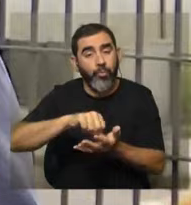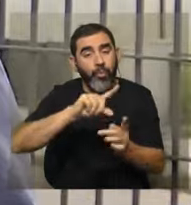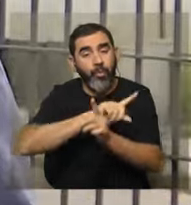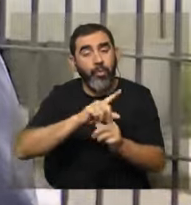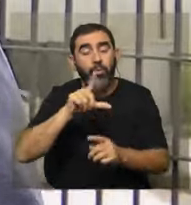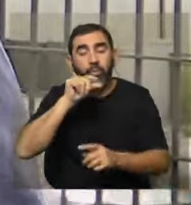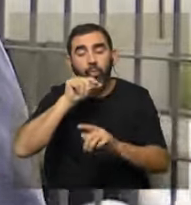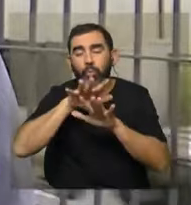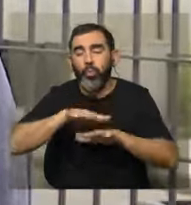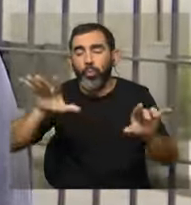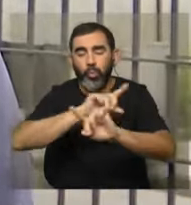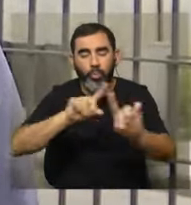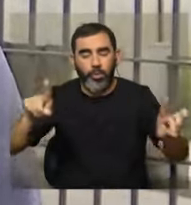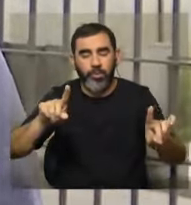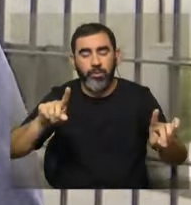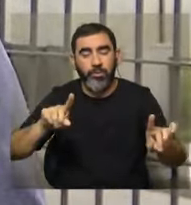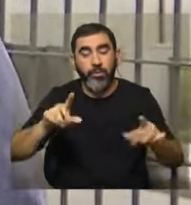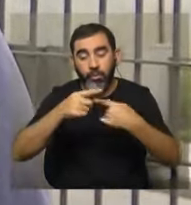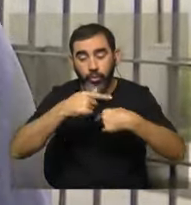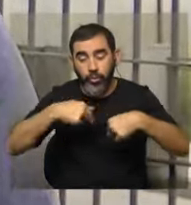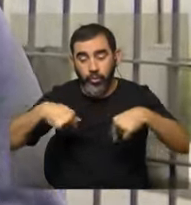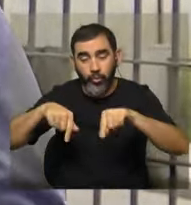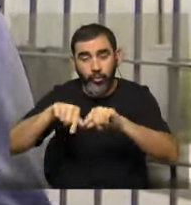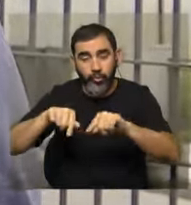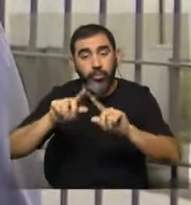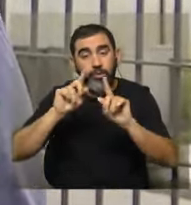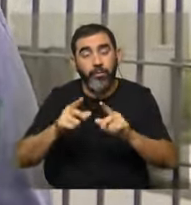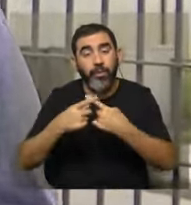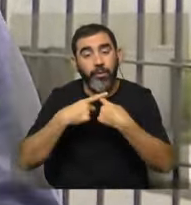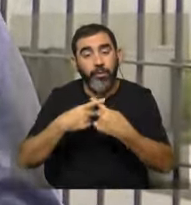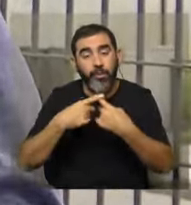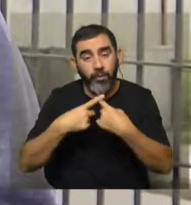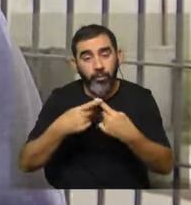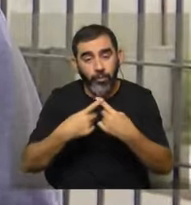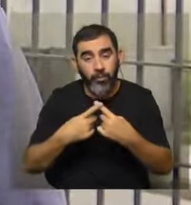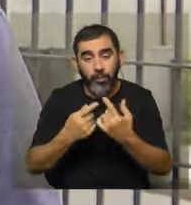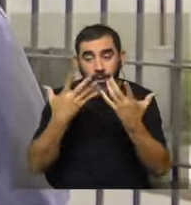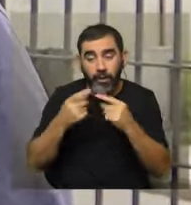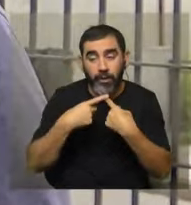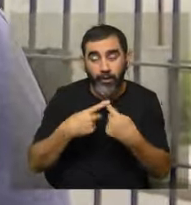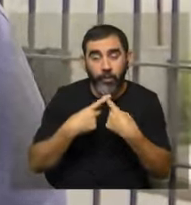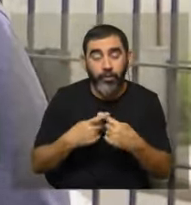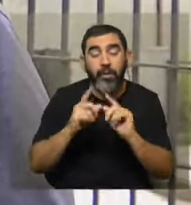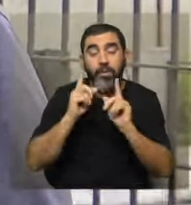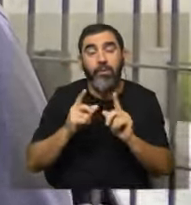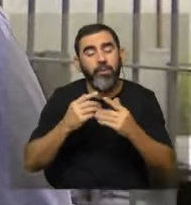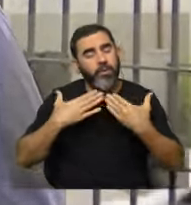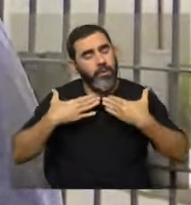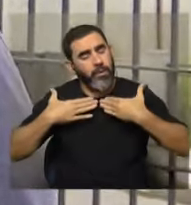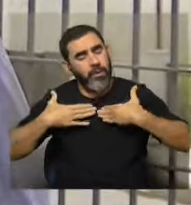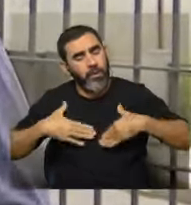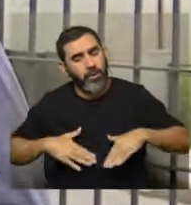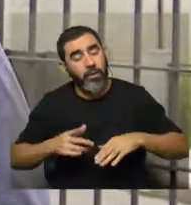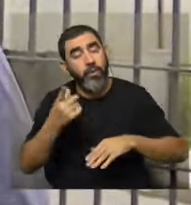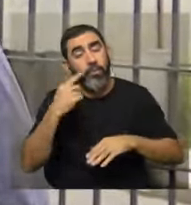cuenta de Twitter no es sino que nosotros lo que tenemos que hacer es hay que discutir Si se quiere discutir hay que discutir con tranquilidad